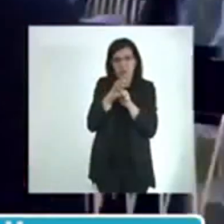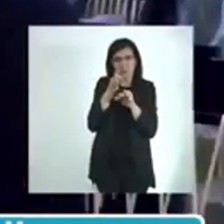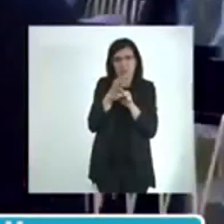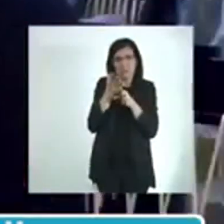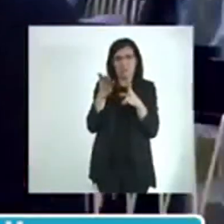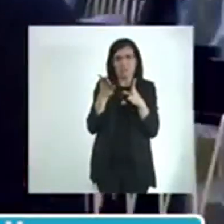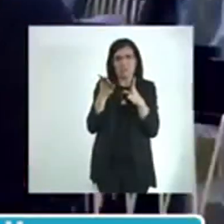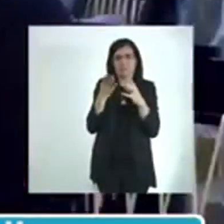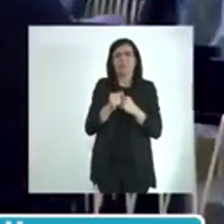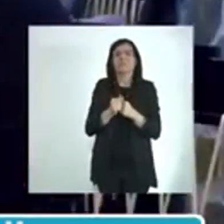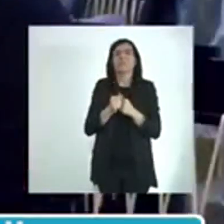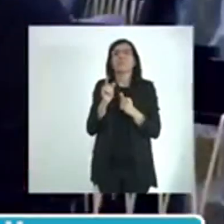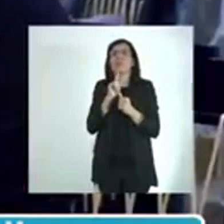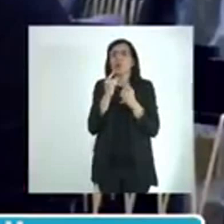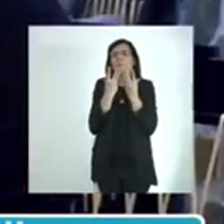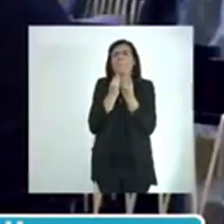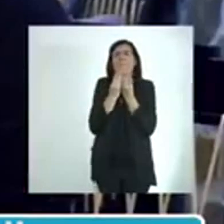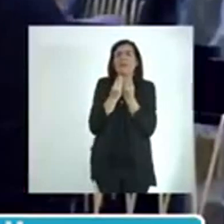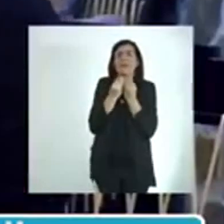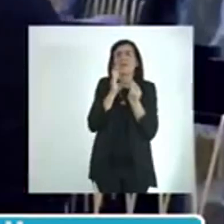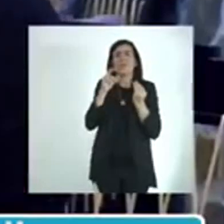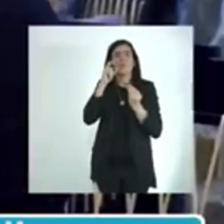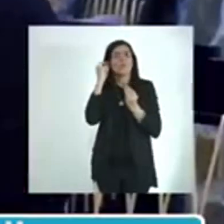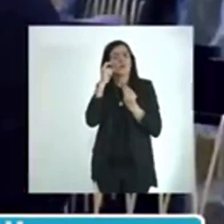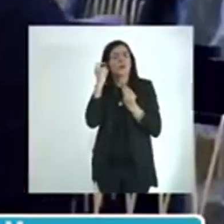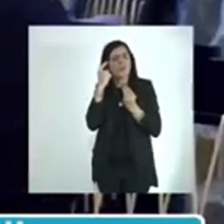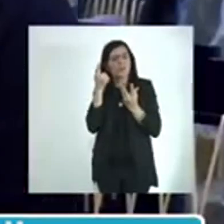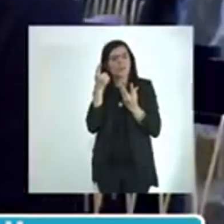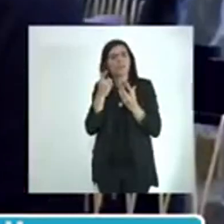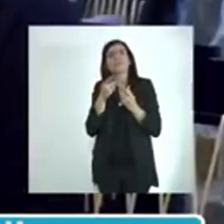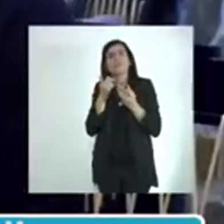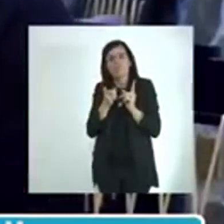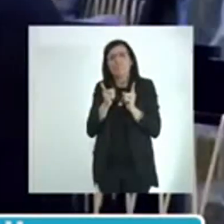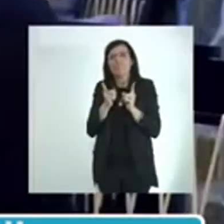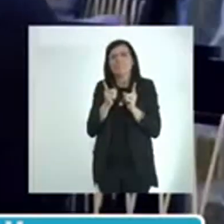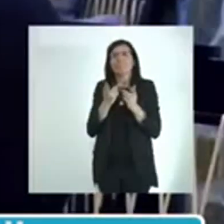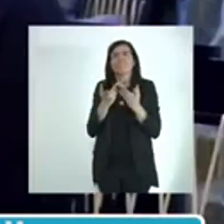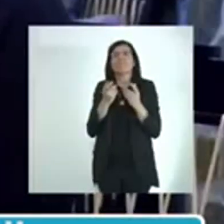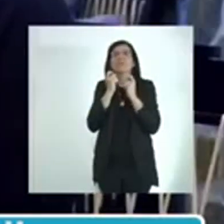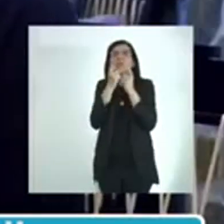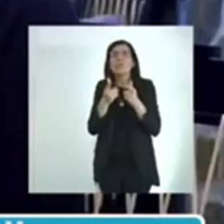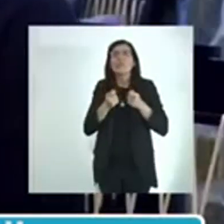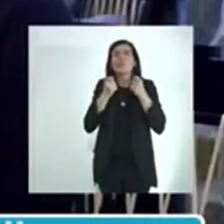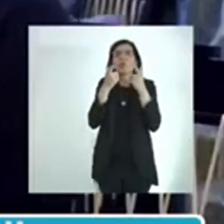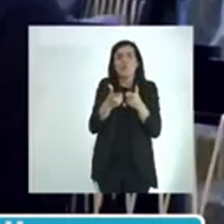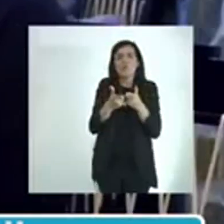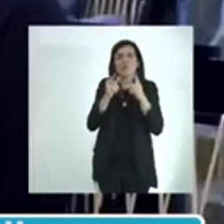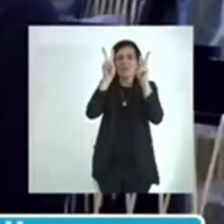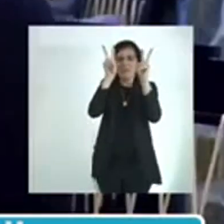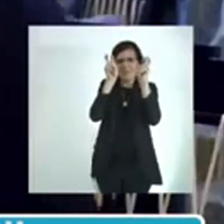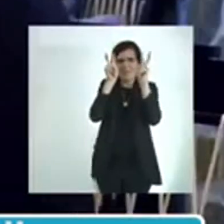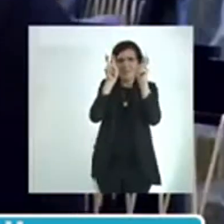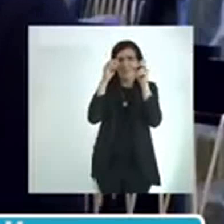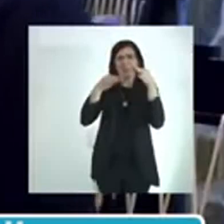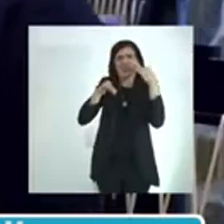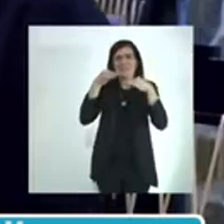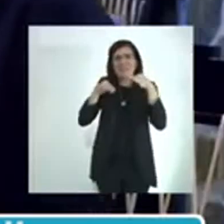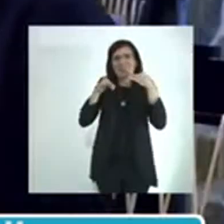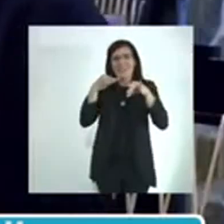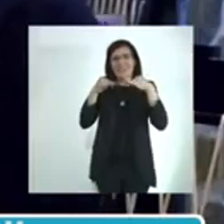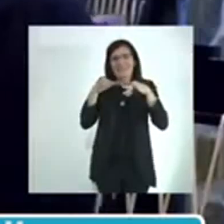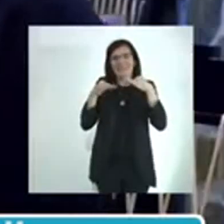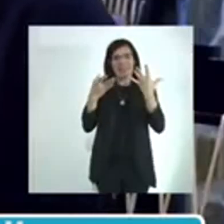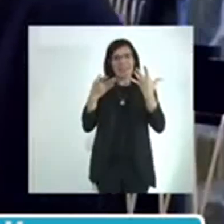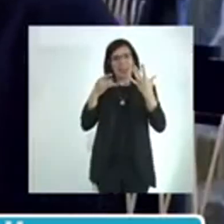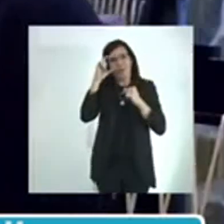y sale, pero no con miedo, porque a veces es el temor de decir, ¿cómo abordo esto? ¿Cómo me animo a abordar un tema